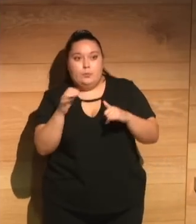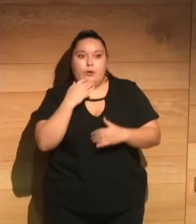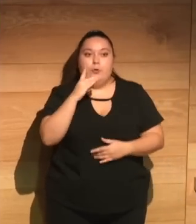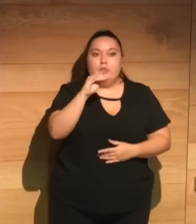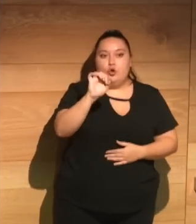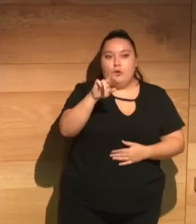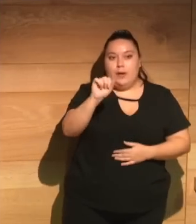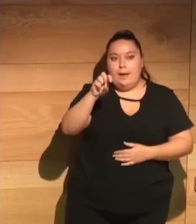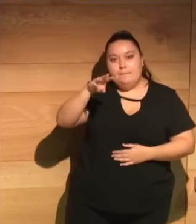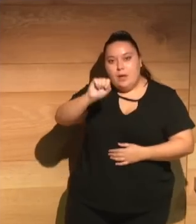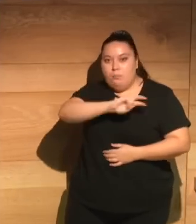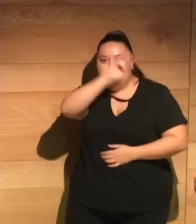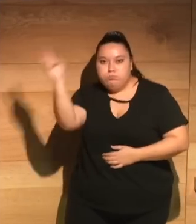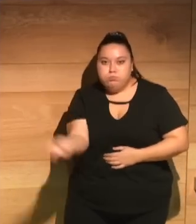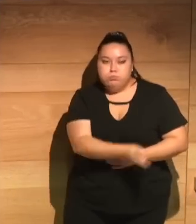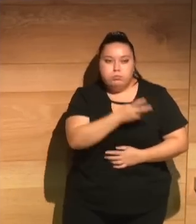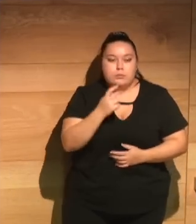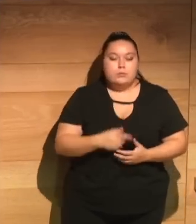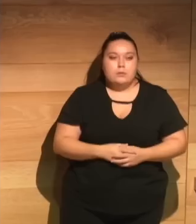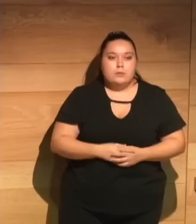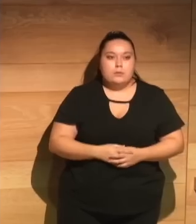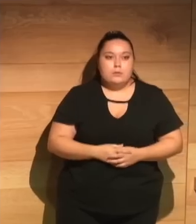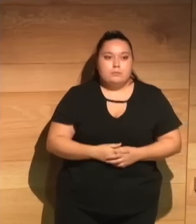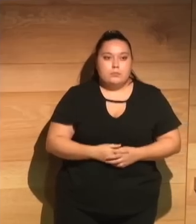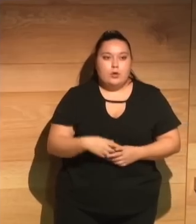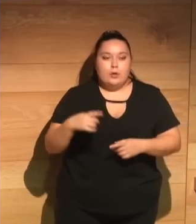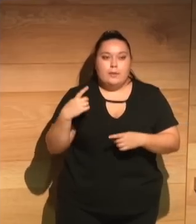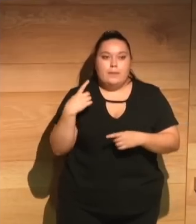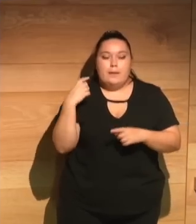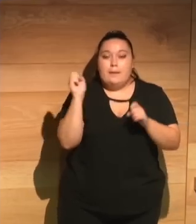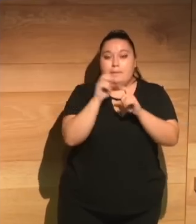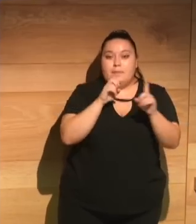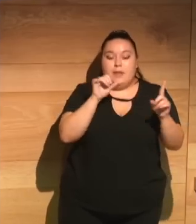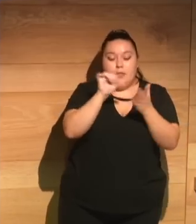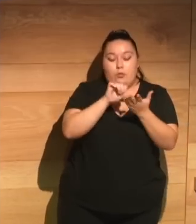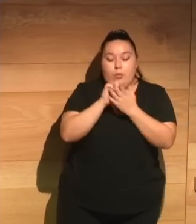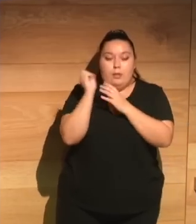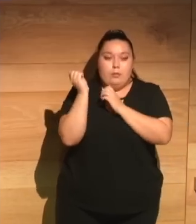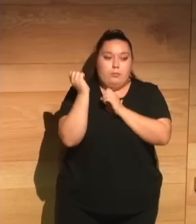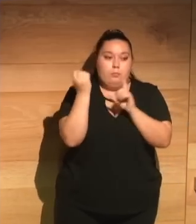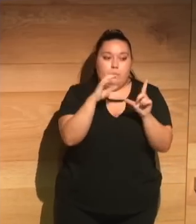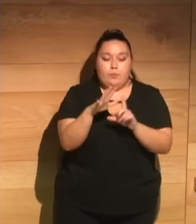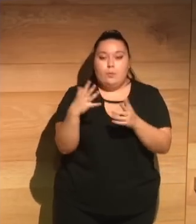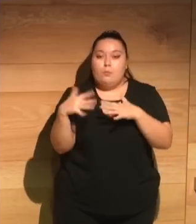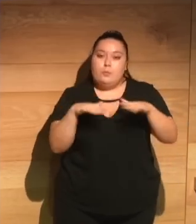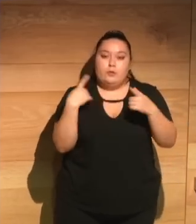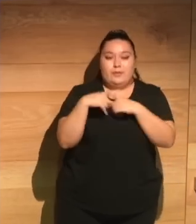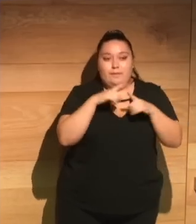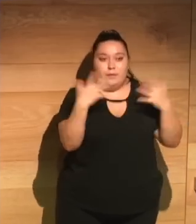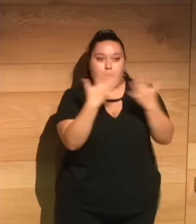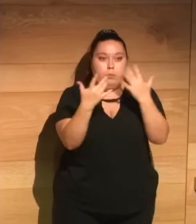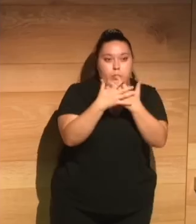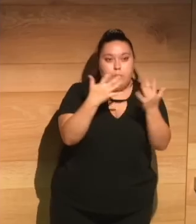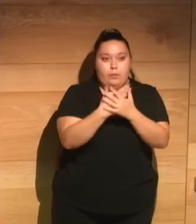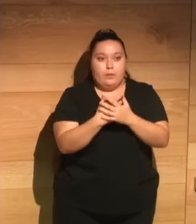diorama o el panorama, en el que se proyectaban determinadas vistas de una ciudad, muchas veces combinadas con movimientos distintos, en cuyo interior